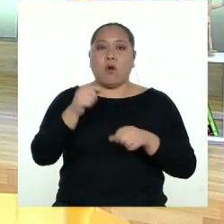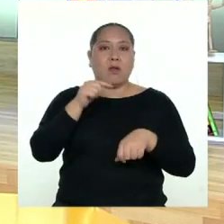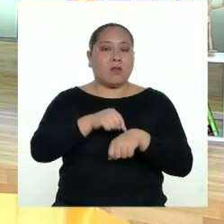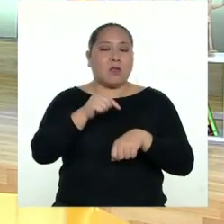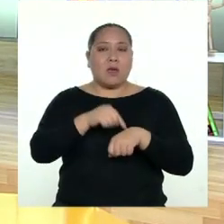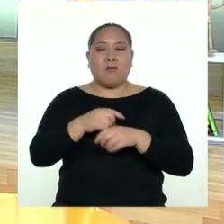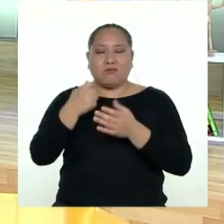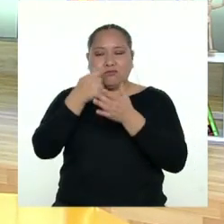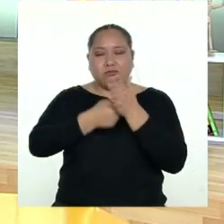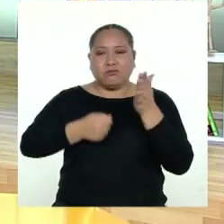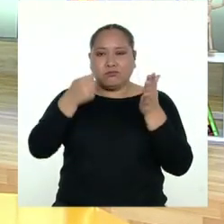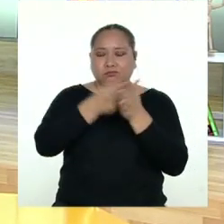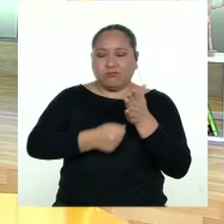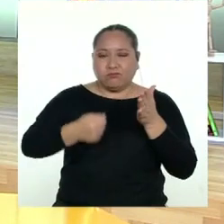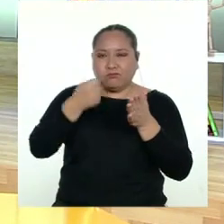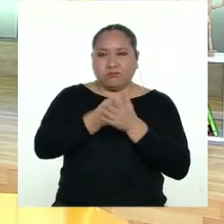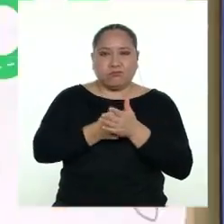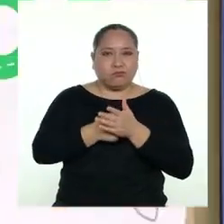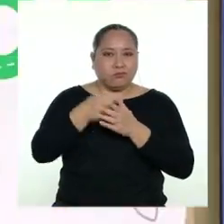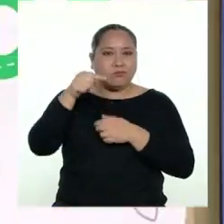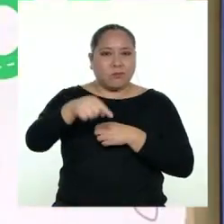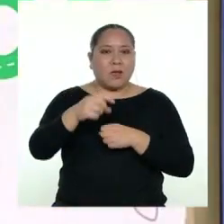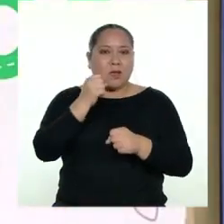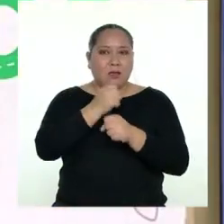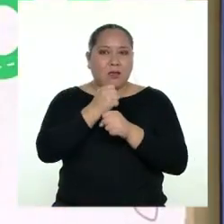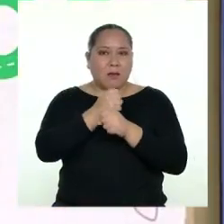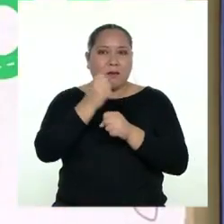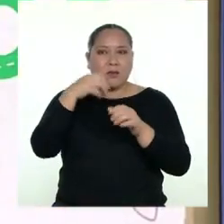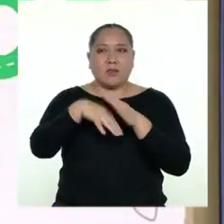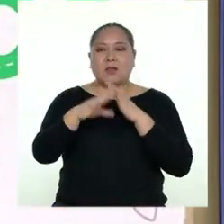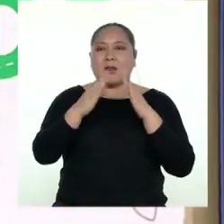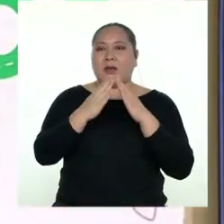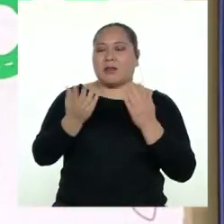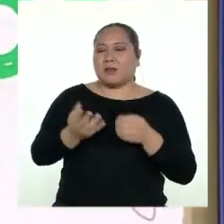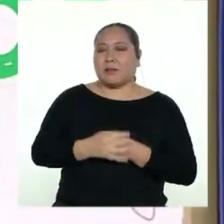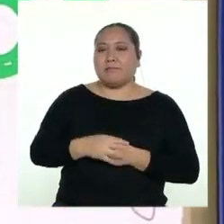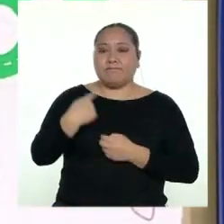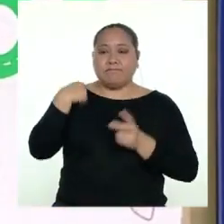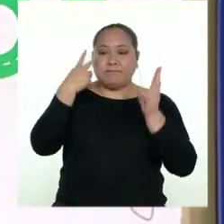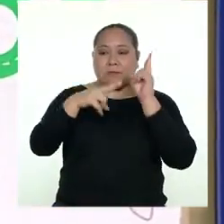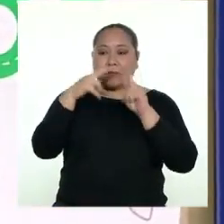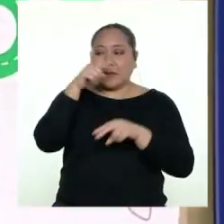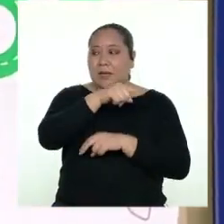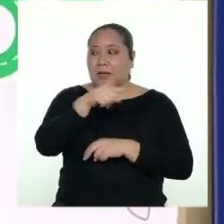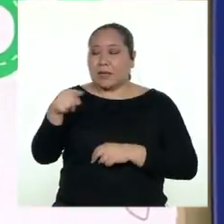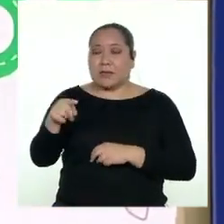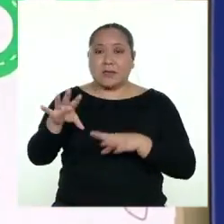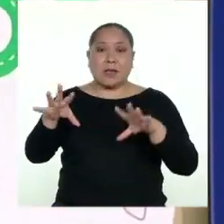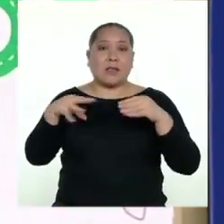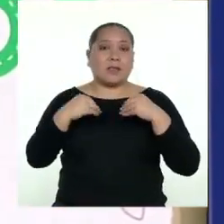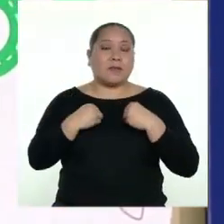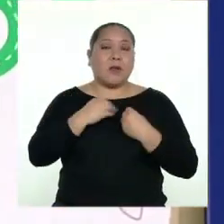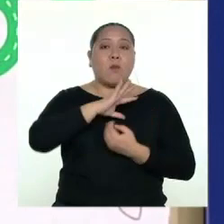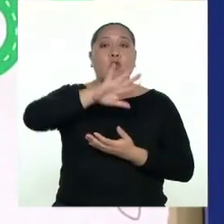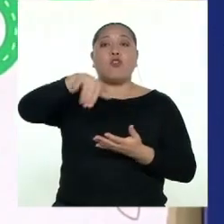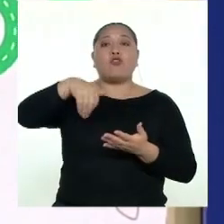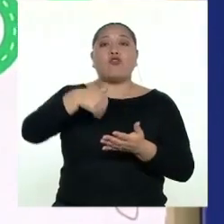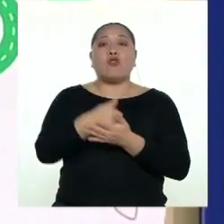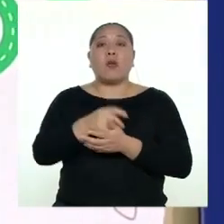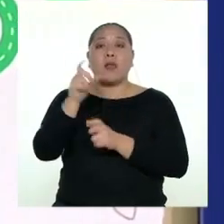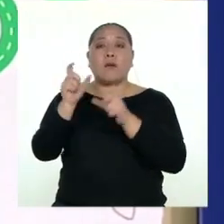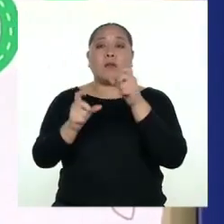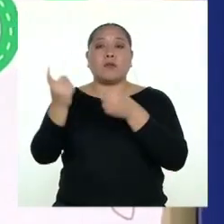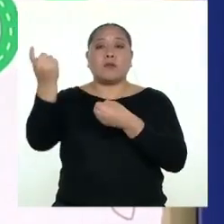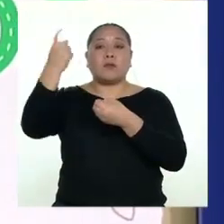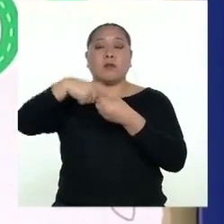esfuerzo que demandan las tareas del hogar, ¿cierto? Tenemos que ser conscientes que estas deben ser asumidas por todas y todos